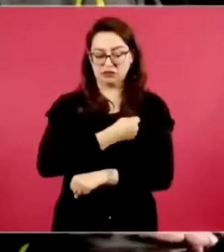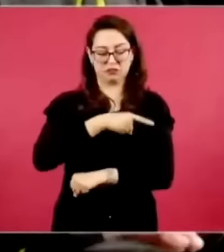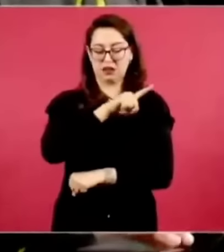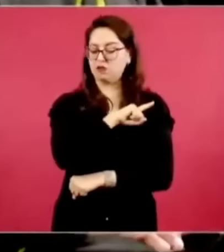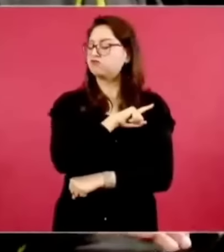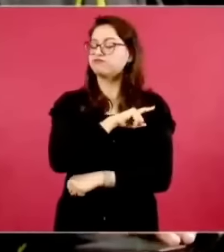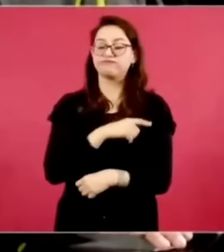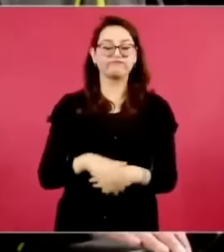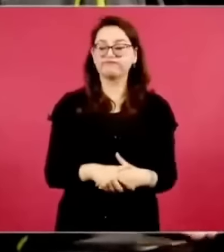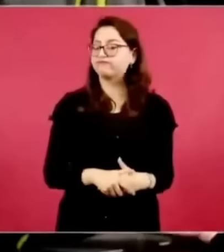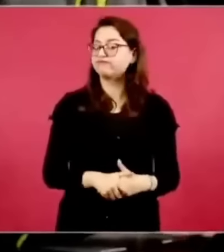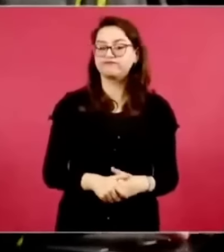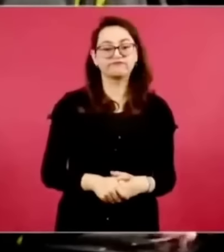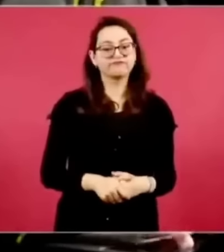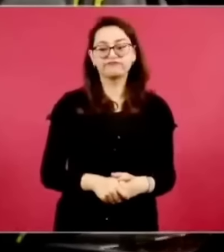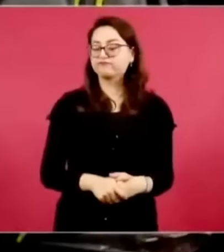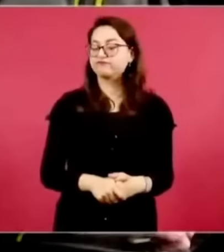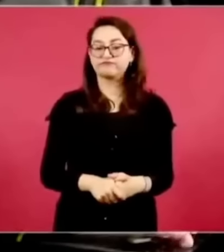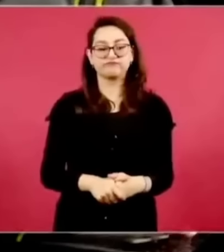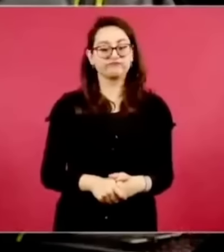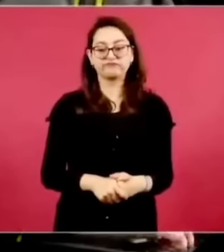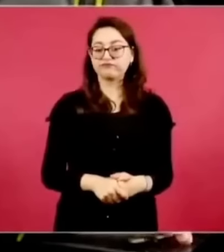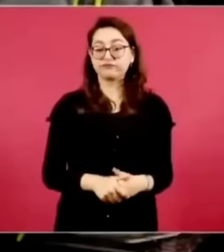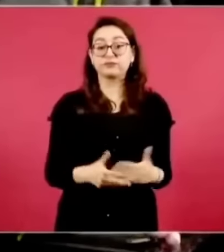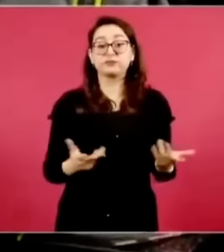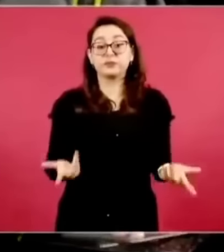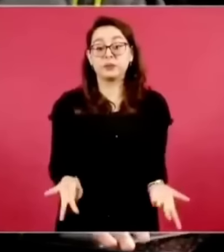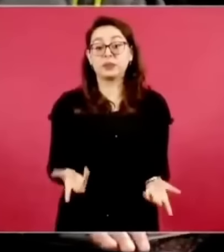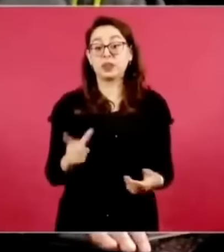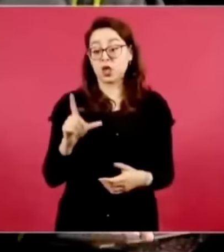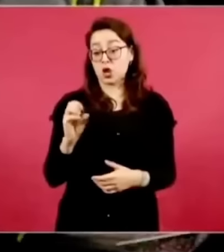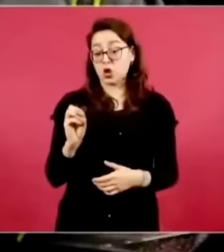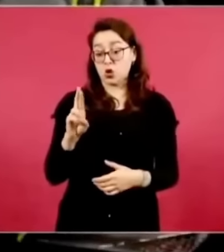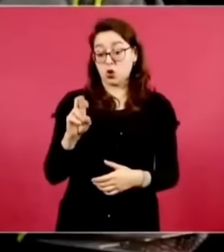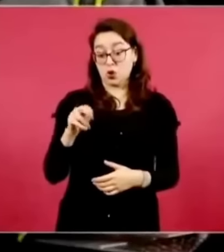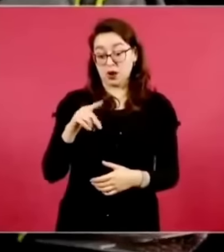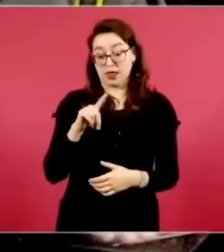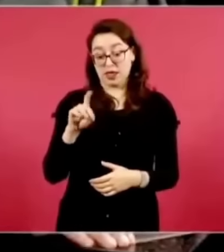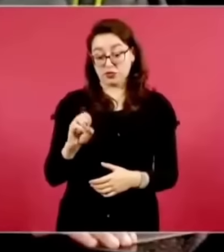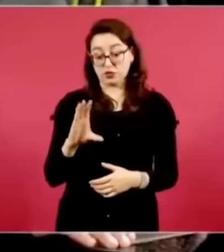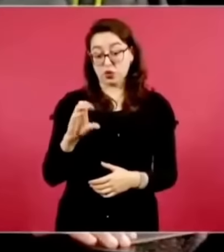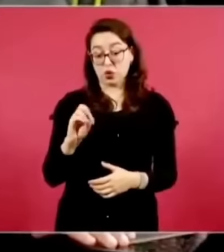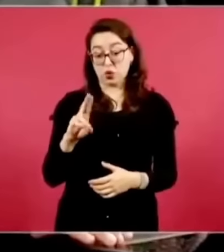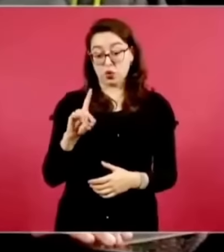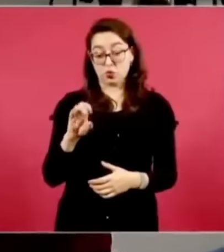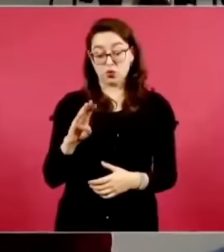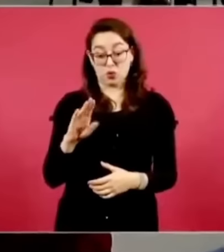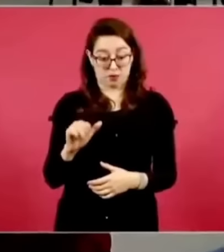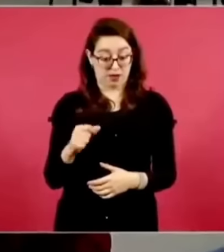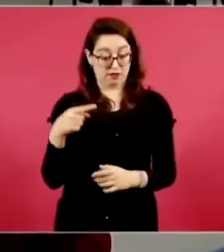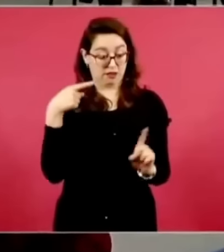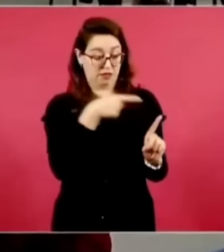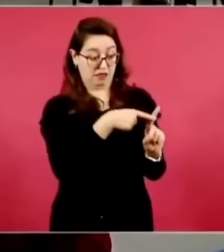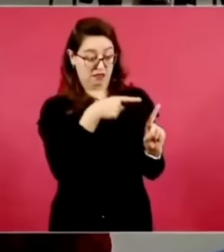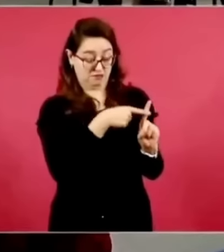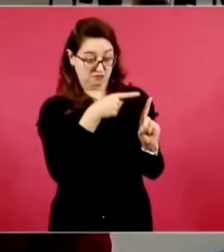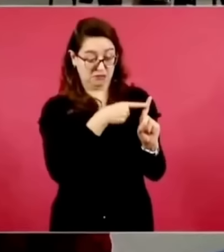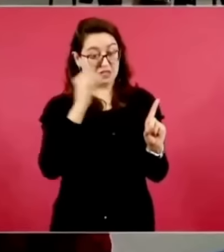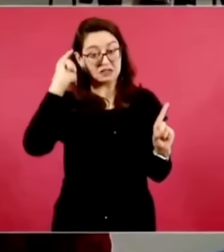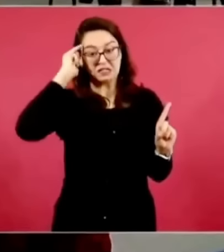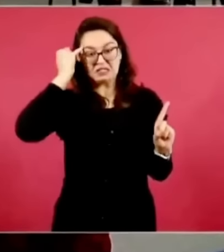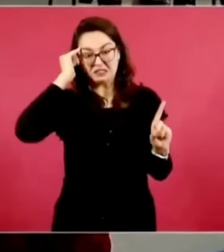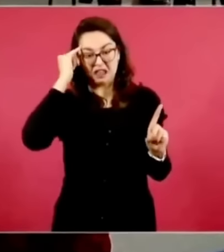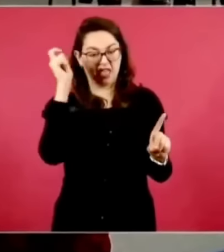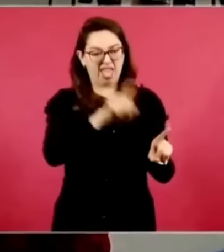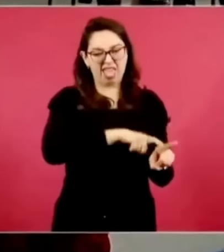hace un momento decía que Lorenzo Córdoba se burlaba de los indígenas y yo quisiera una vez más